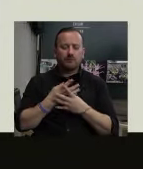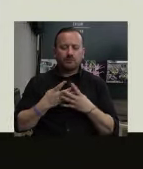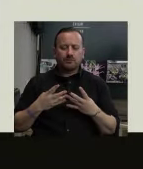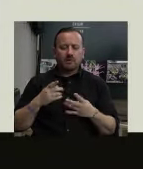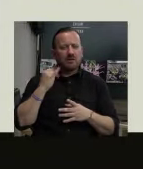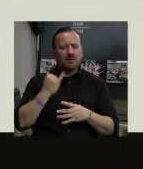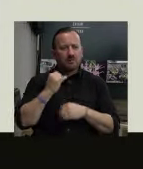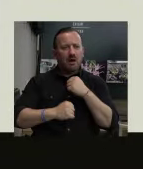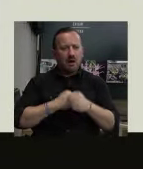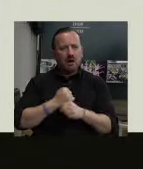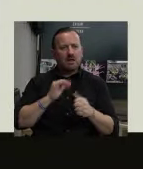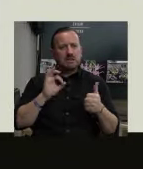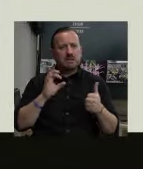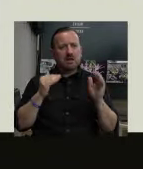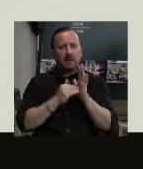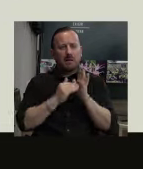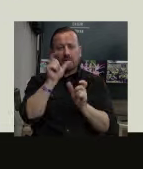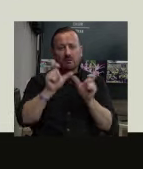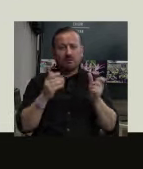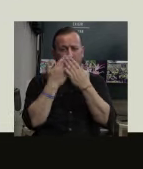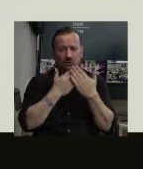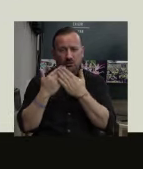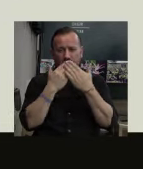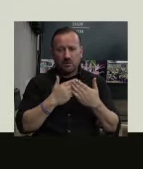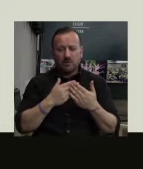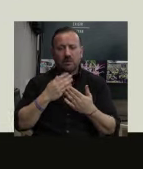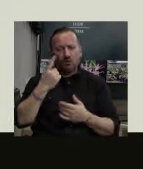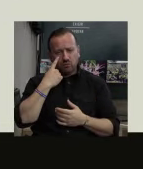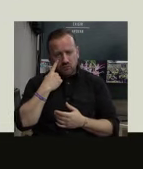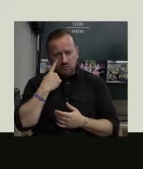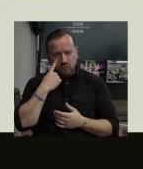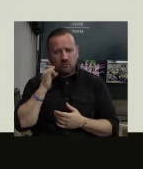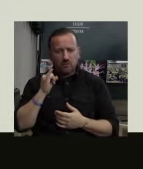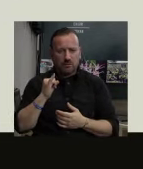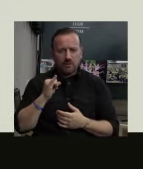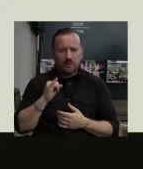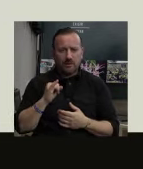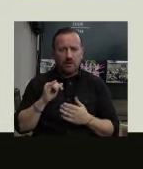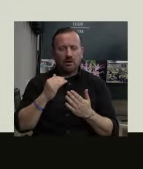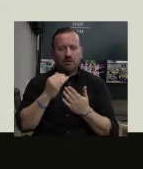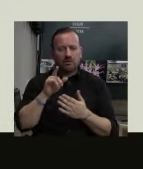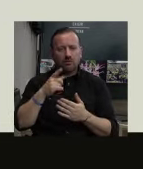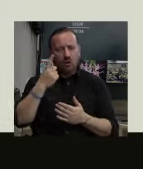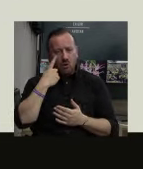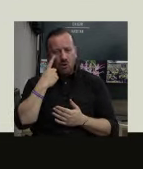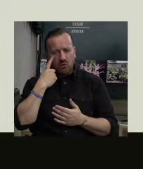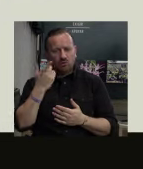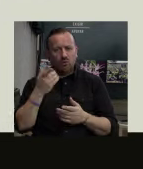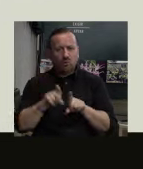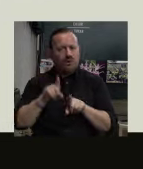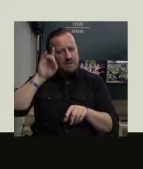cada año unos 60.000 escolares reconocidos no en lista reconocidos que